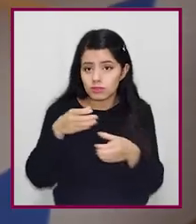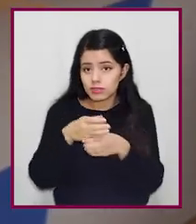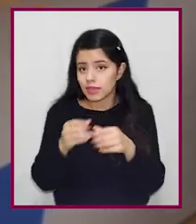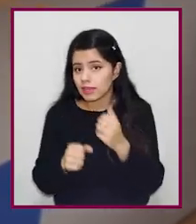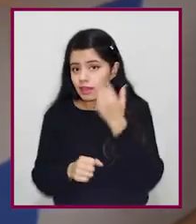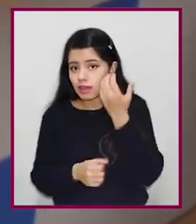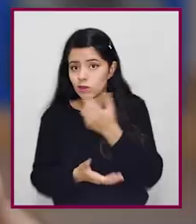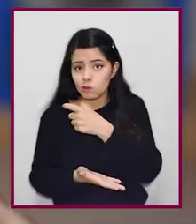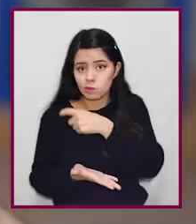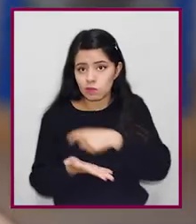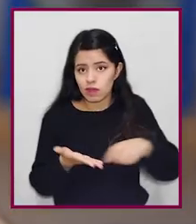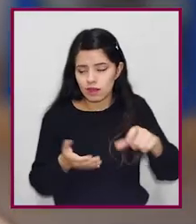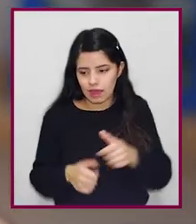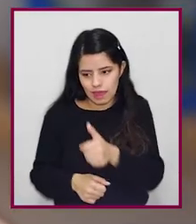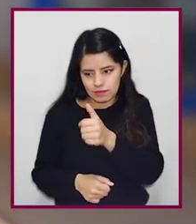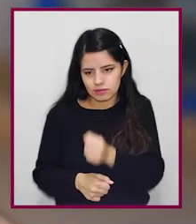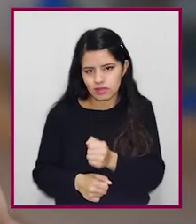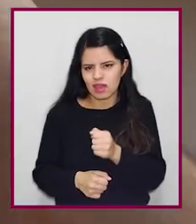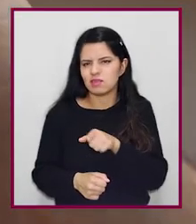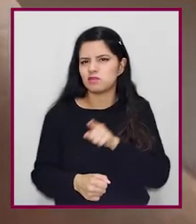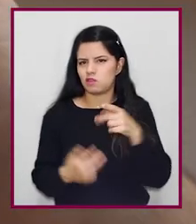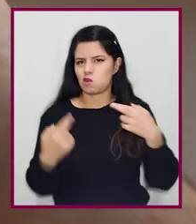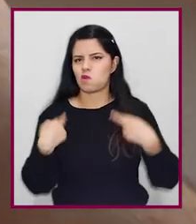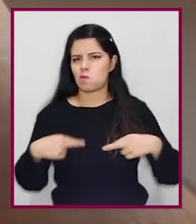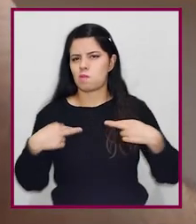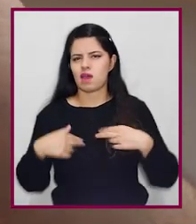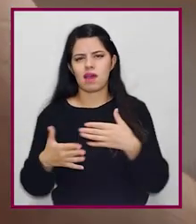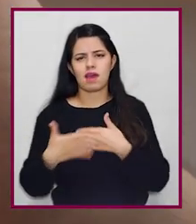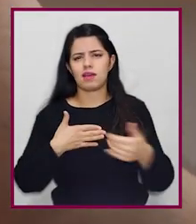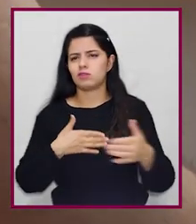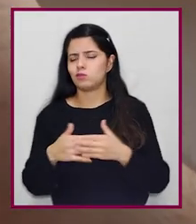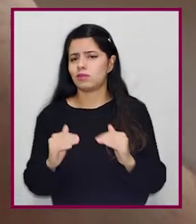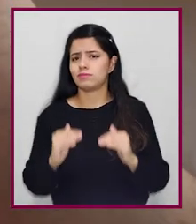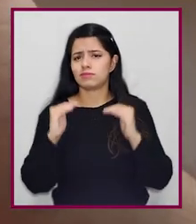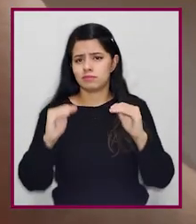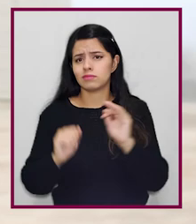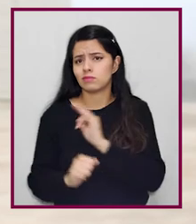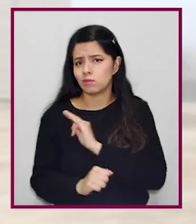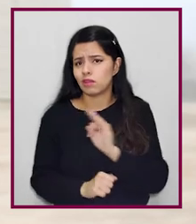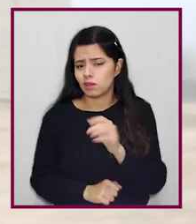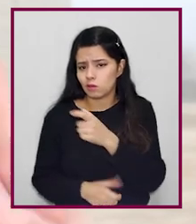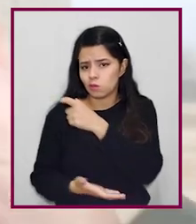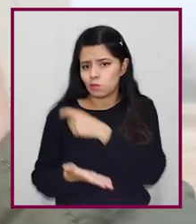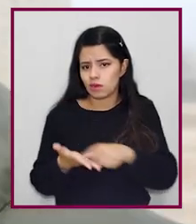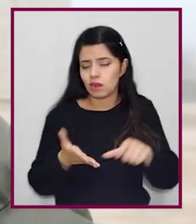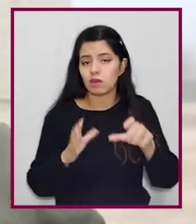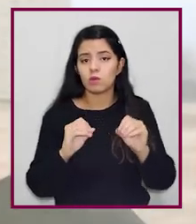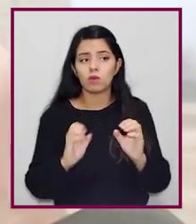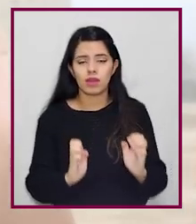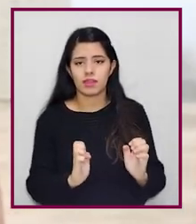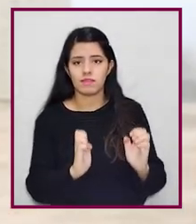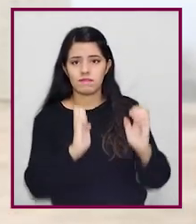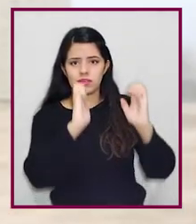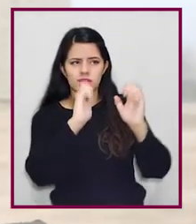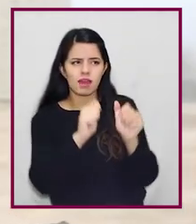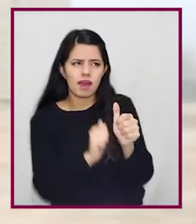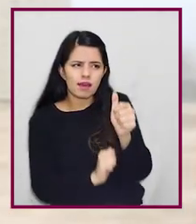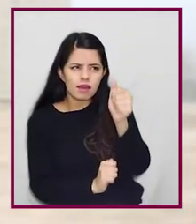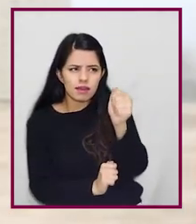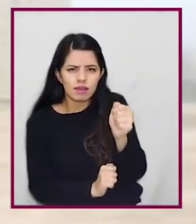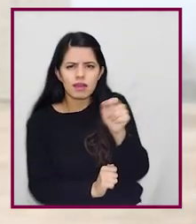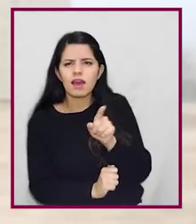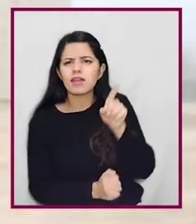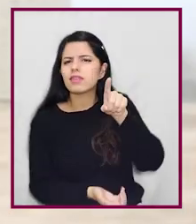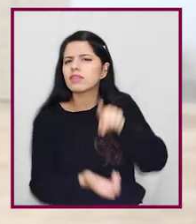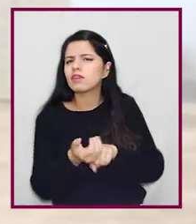como ropa que esté al último grito de la moda. O puedes apuntar a un edificio y ver qué actividades